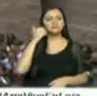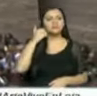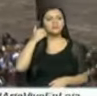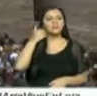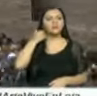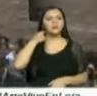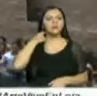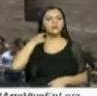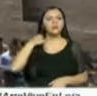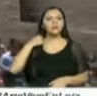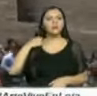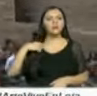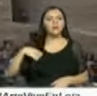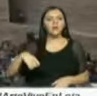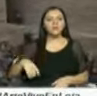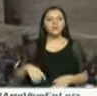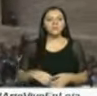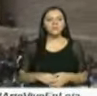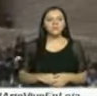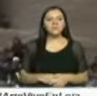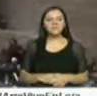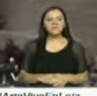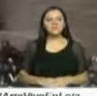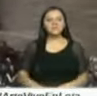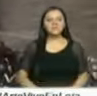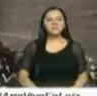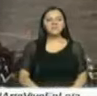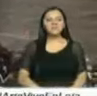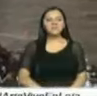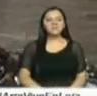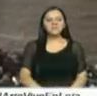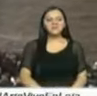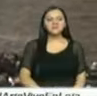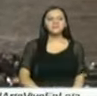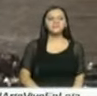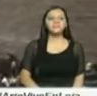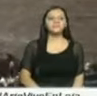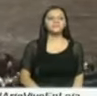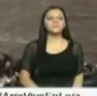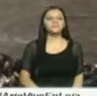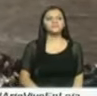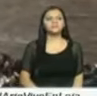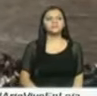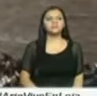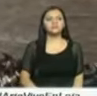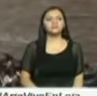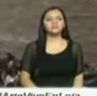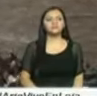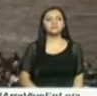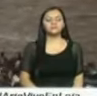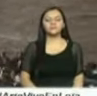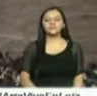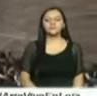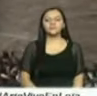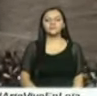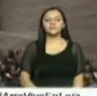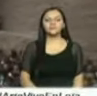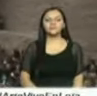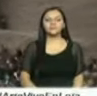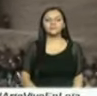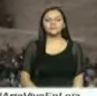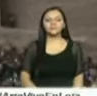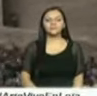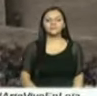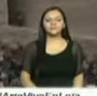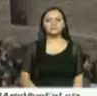señor. Somos anfitriones de cultura y tradición. Loja está de fiesta,